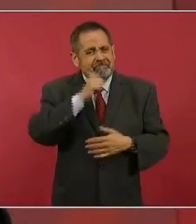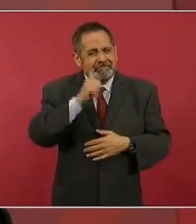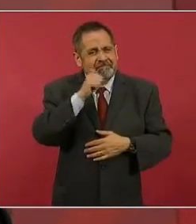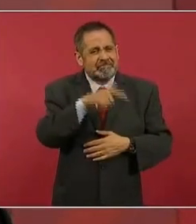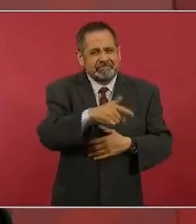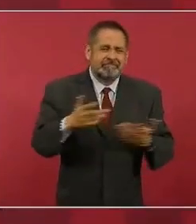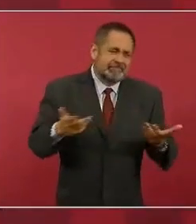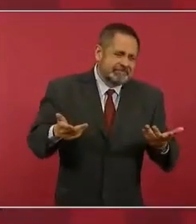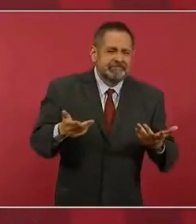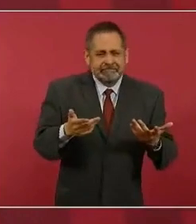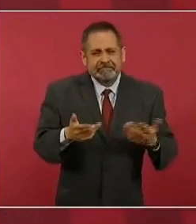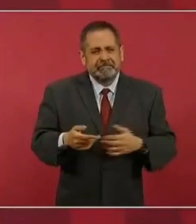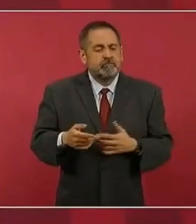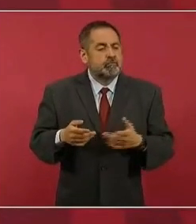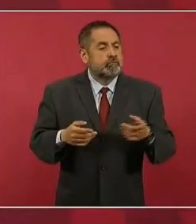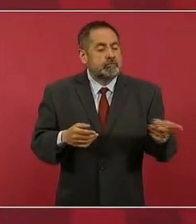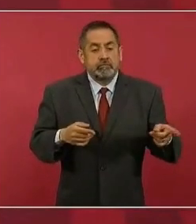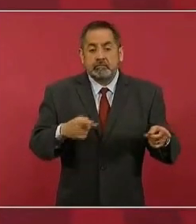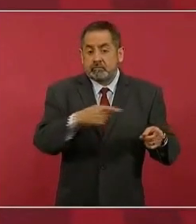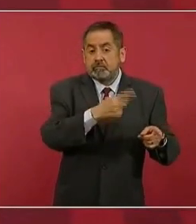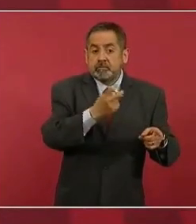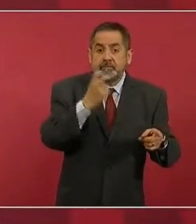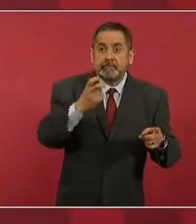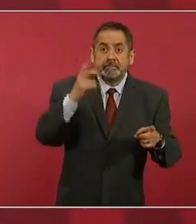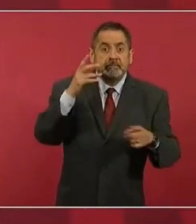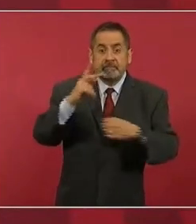Entonces llevaron al país